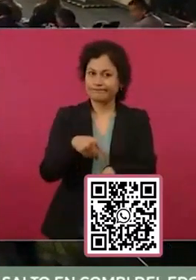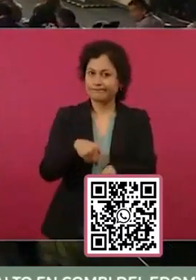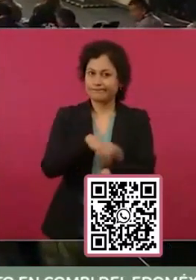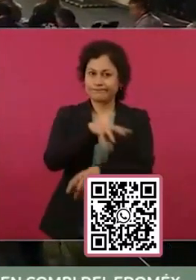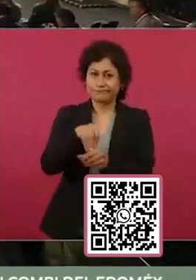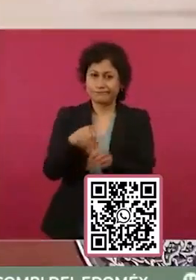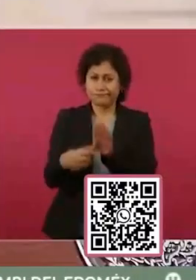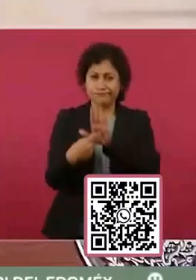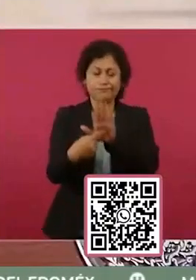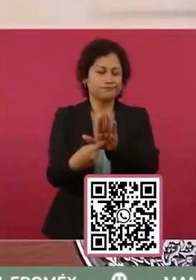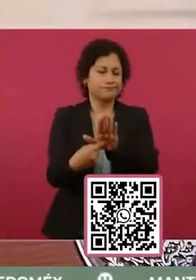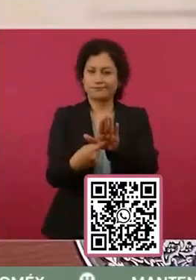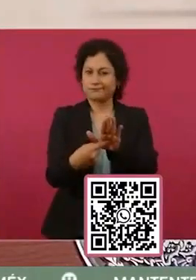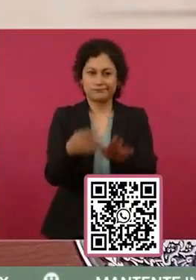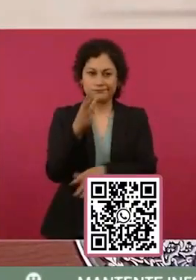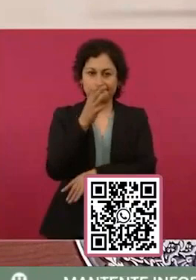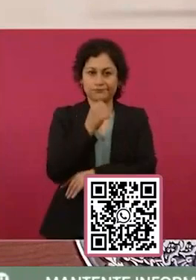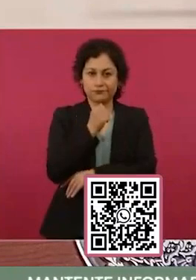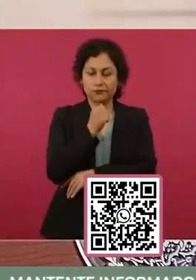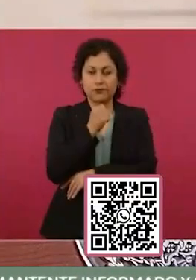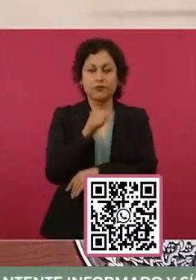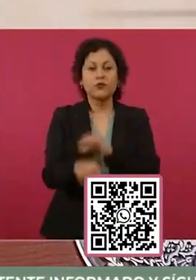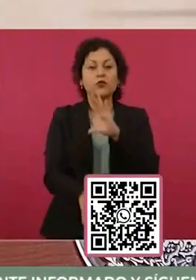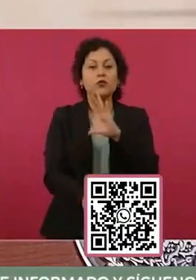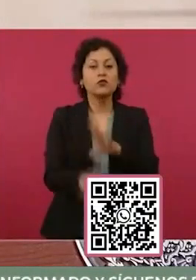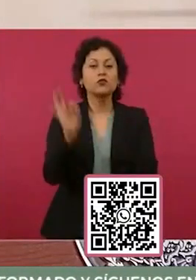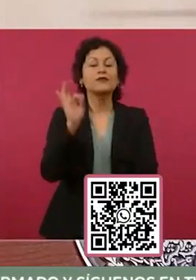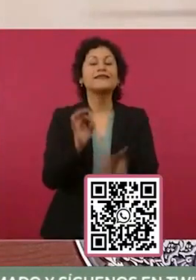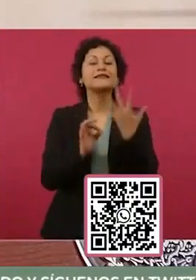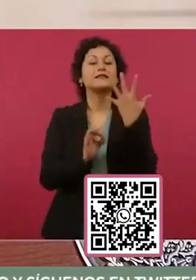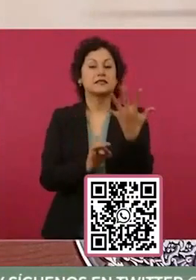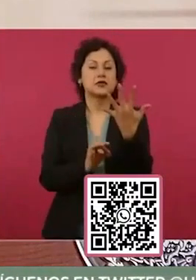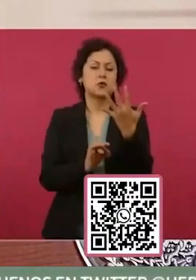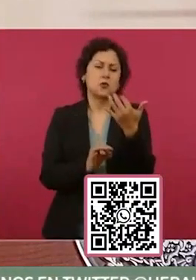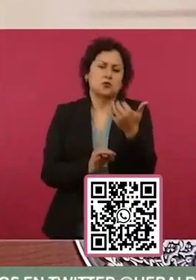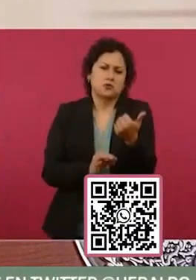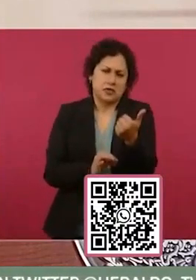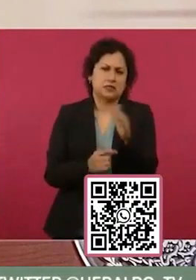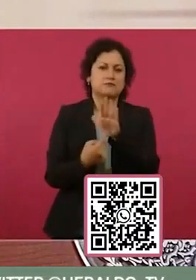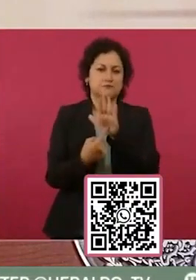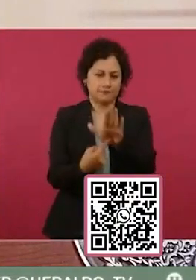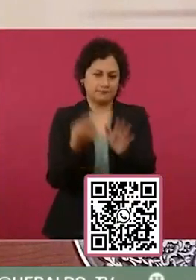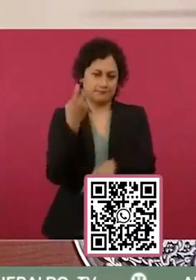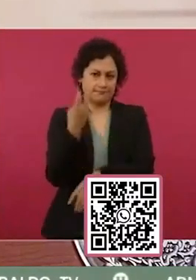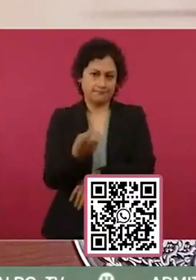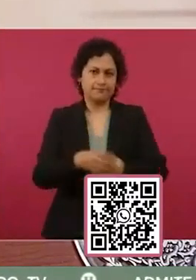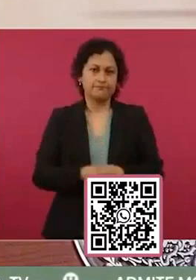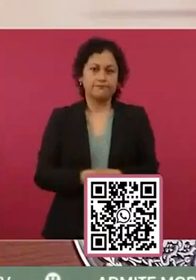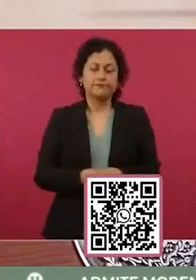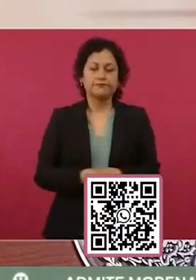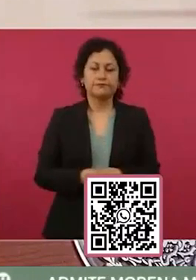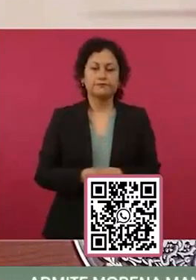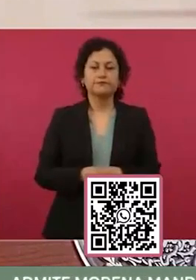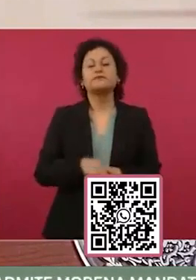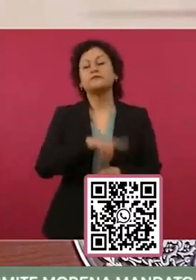de 14 millones de mexicanas y mexicanos que hoy no tienen servicio de salud. En ese traspaso